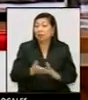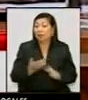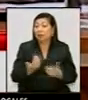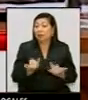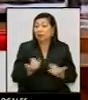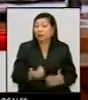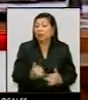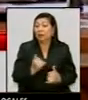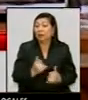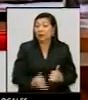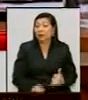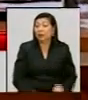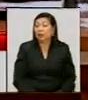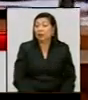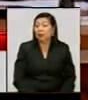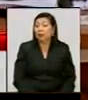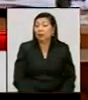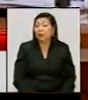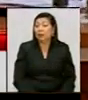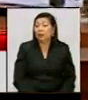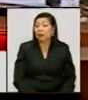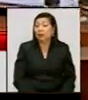acá de la sesión. Listo.